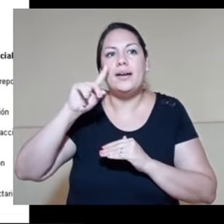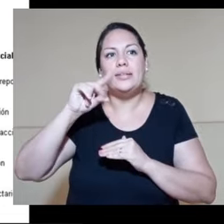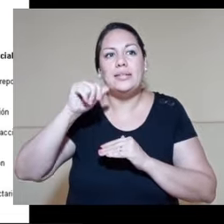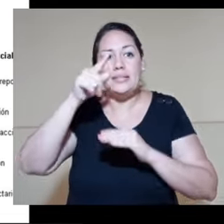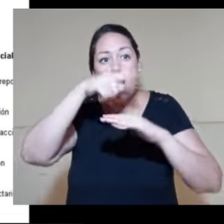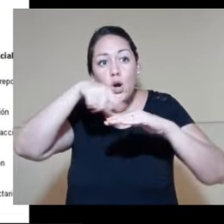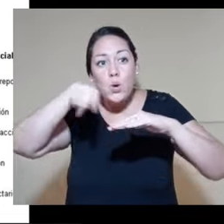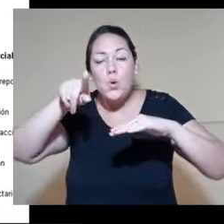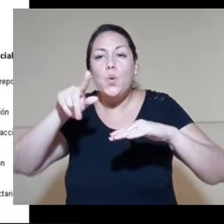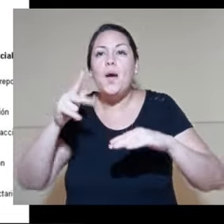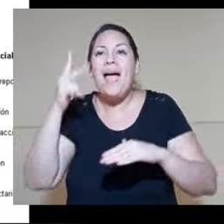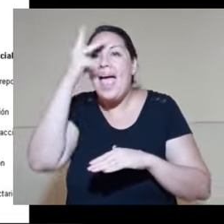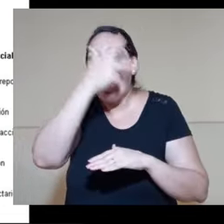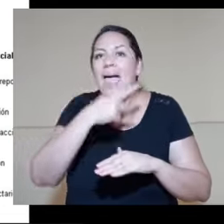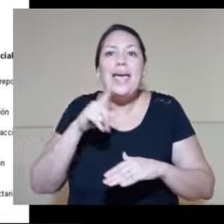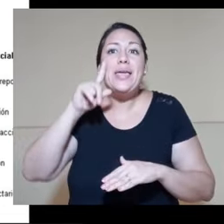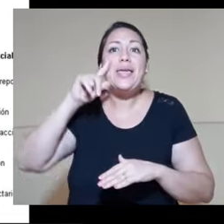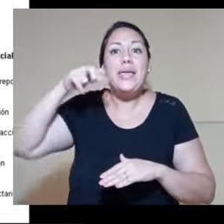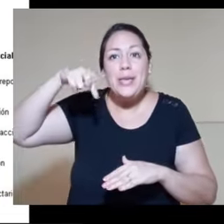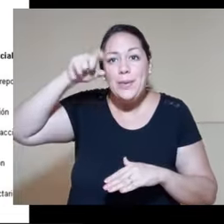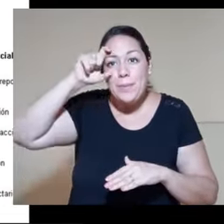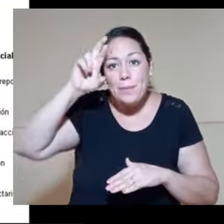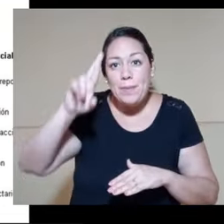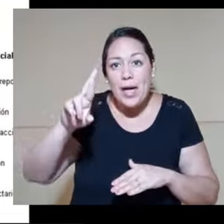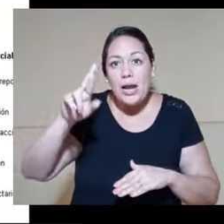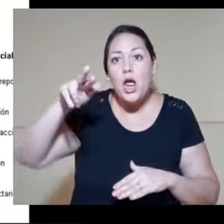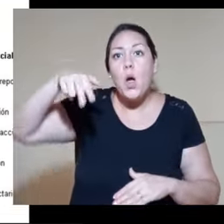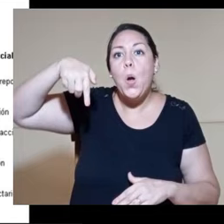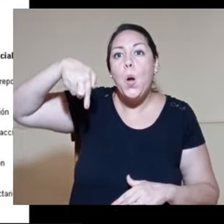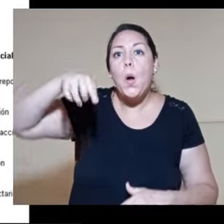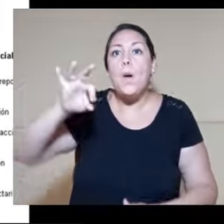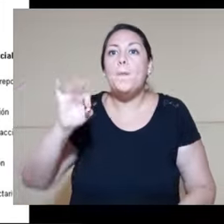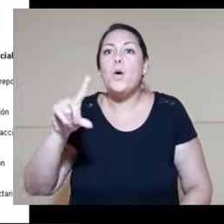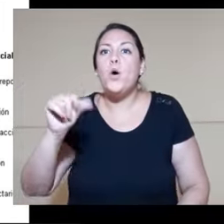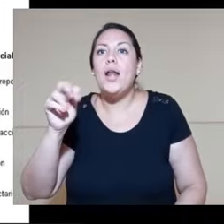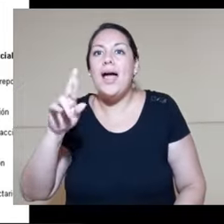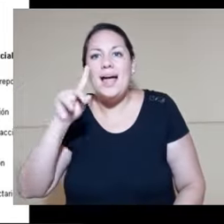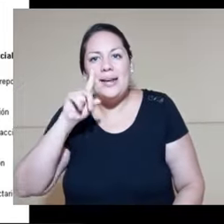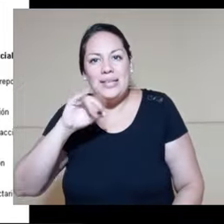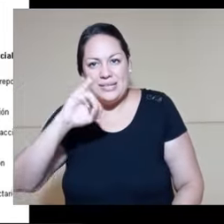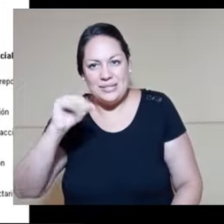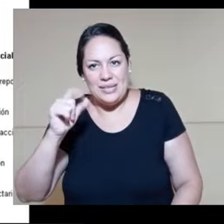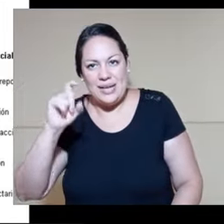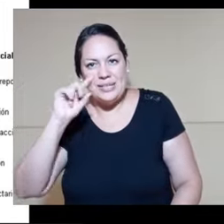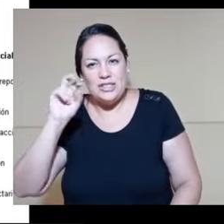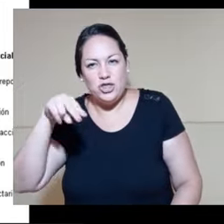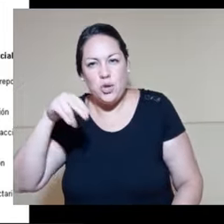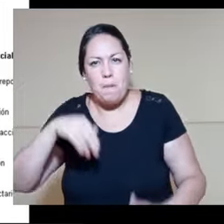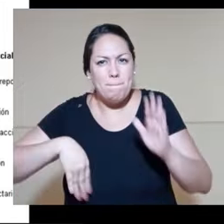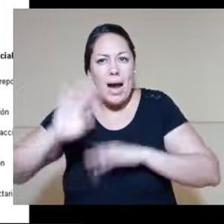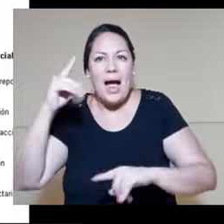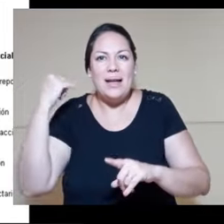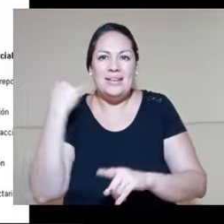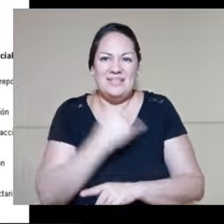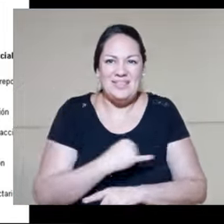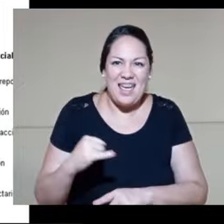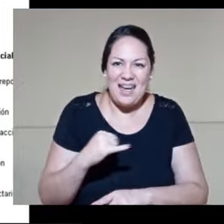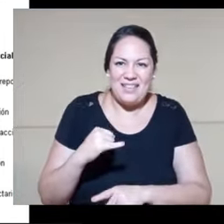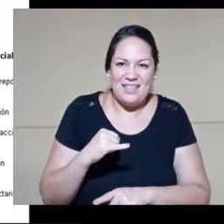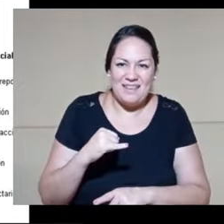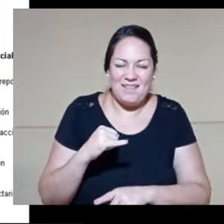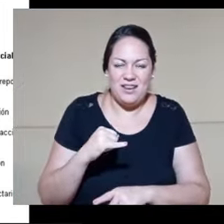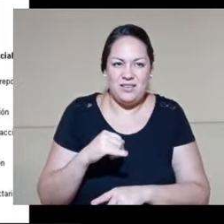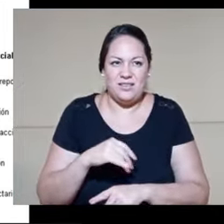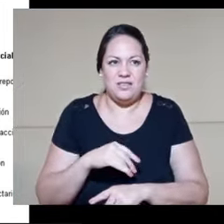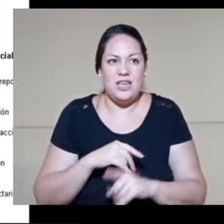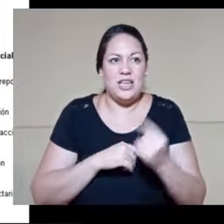así de la curvita, se llama hiperpolarización, porque se volvió más polarizada aún, se hizo más negativa la célula. ¿Se